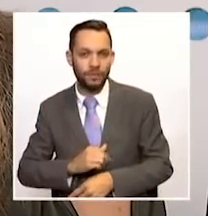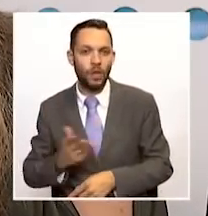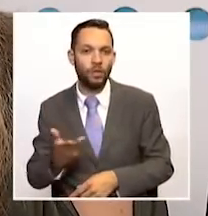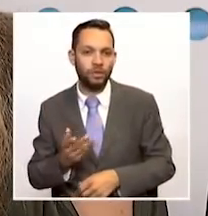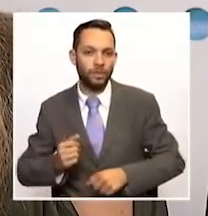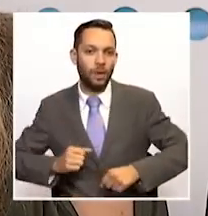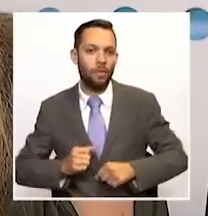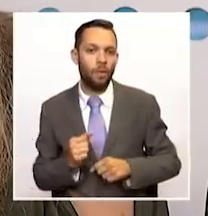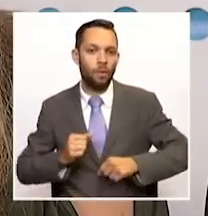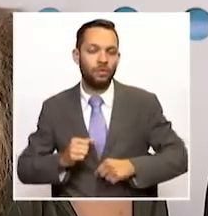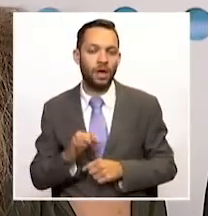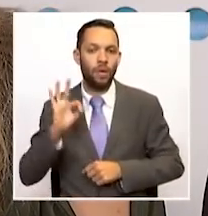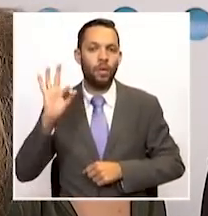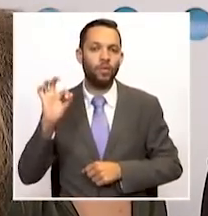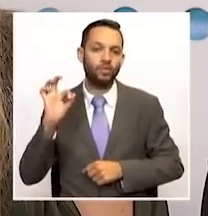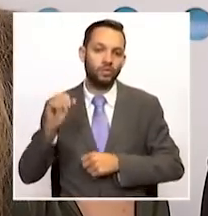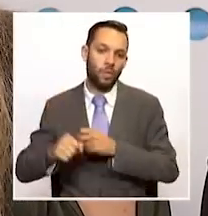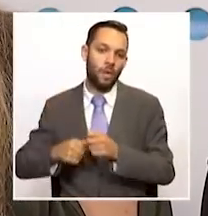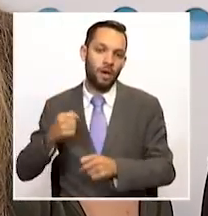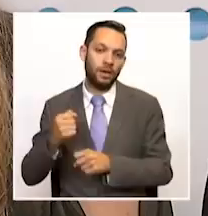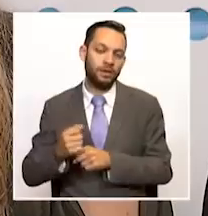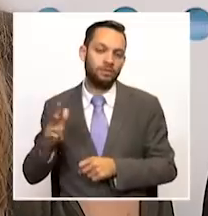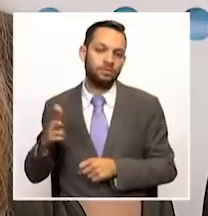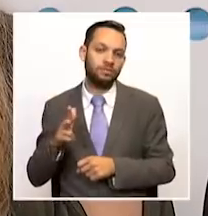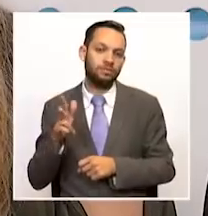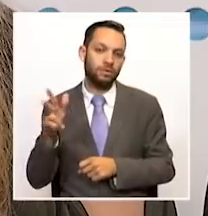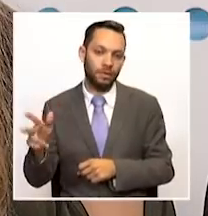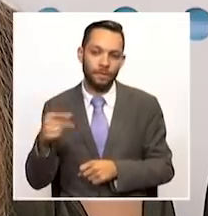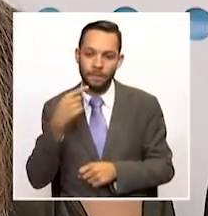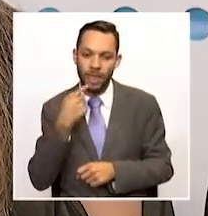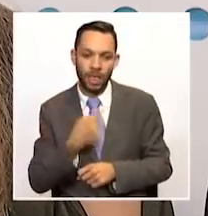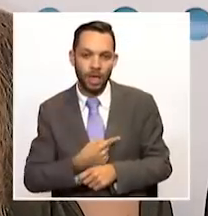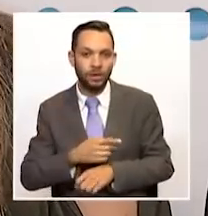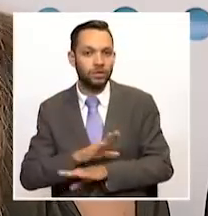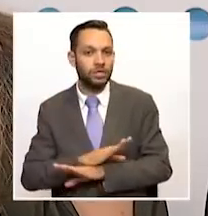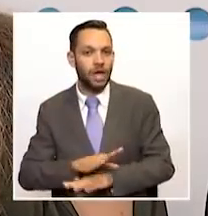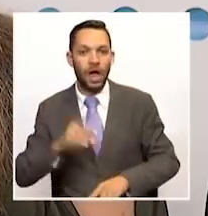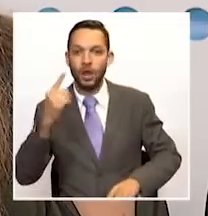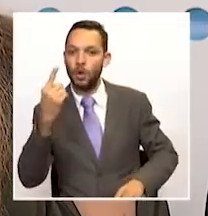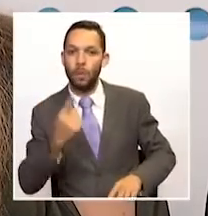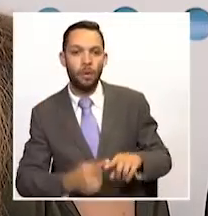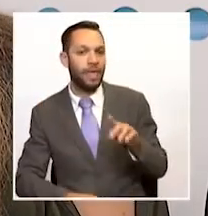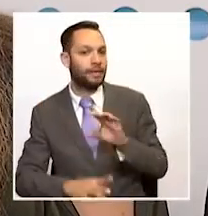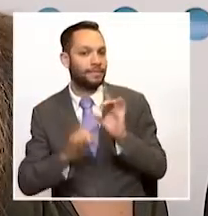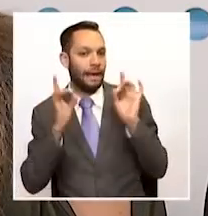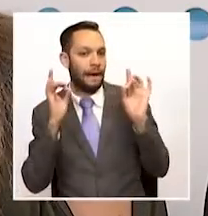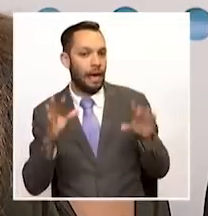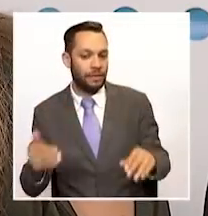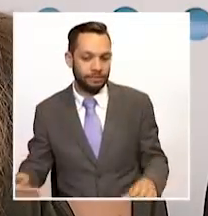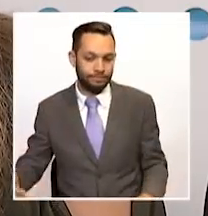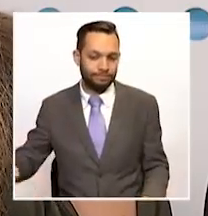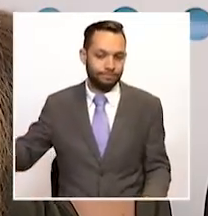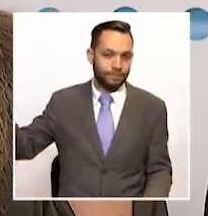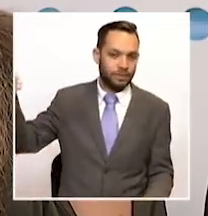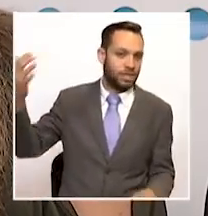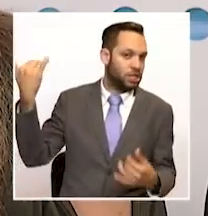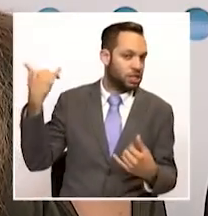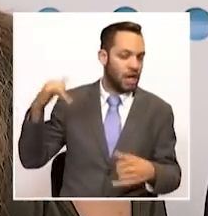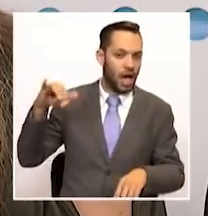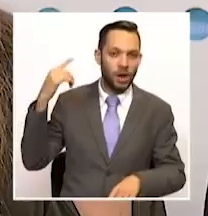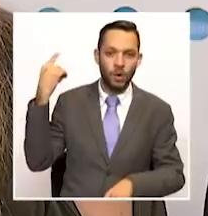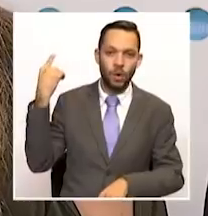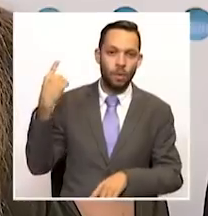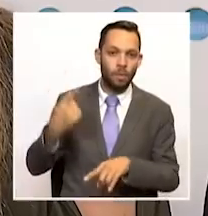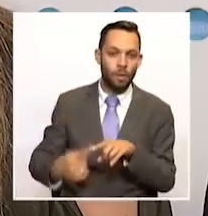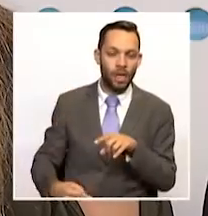a los 8 años y dijo el médico que ya no se podía que porque ya estaba demasiado grande ya no le podían cerrar el